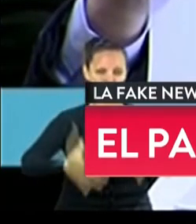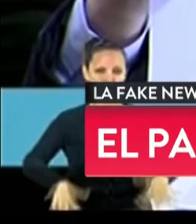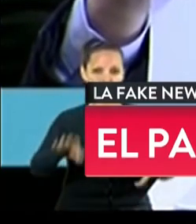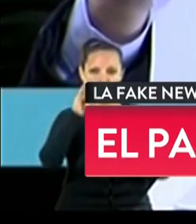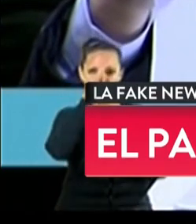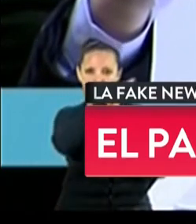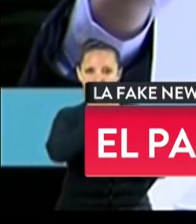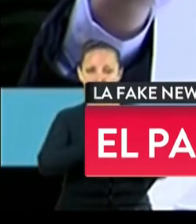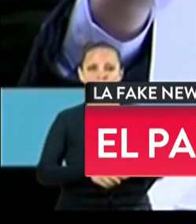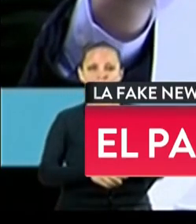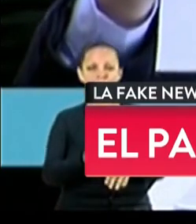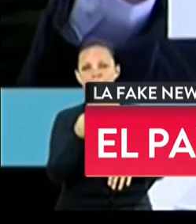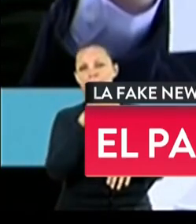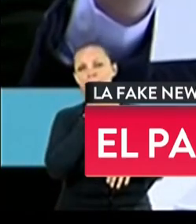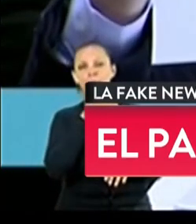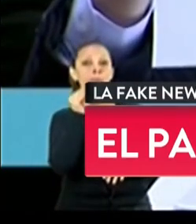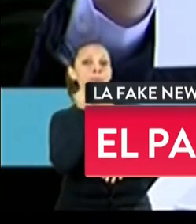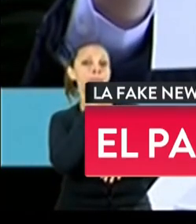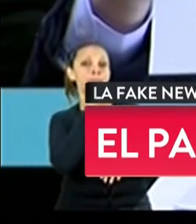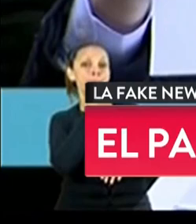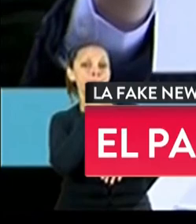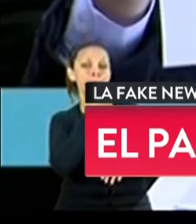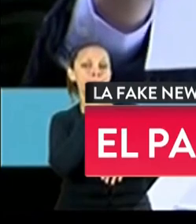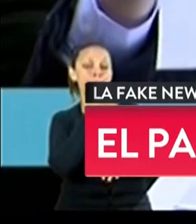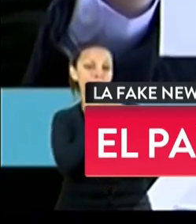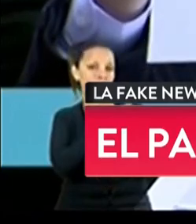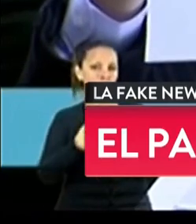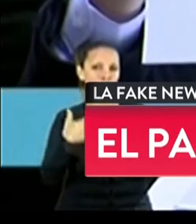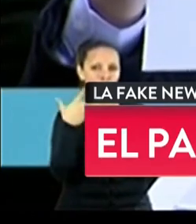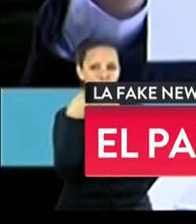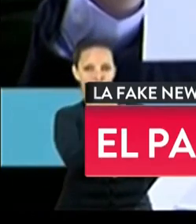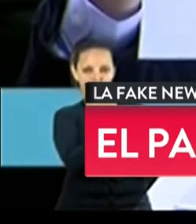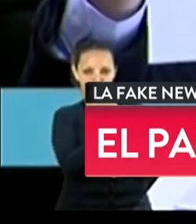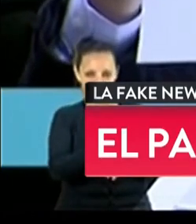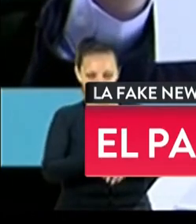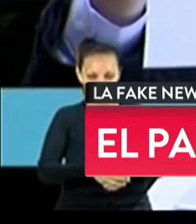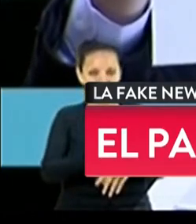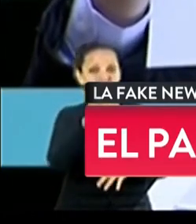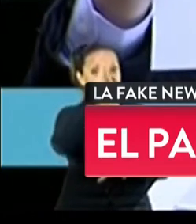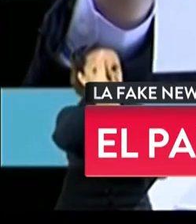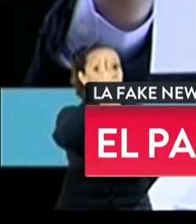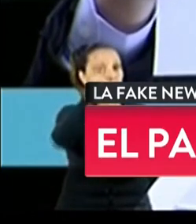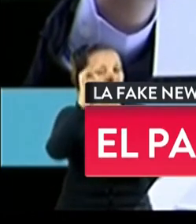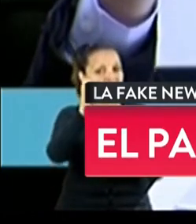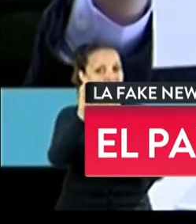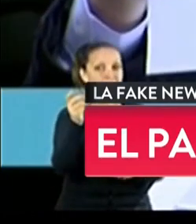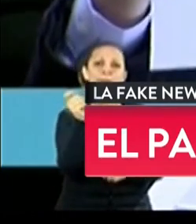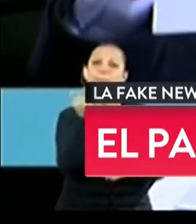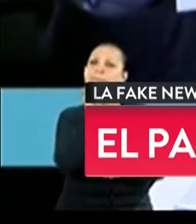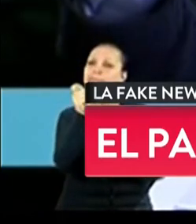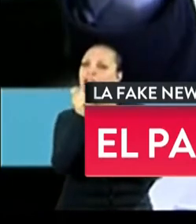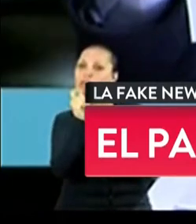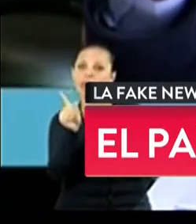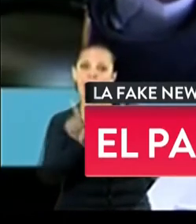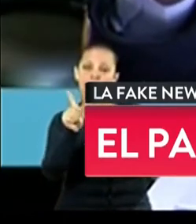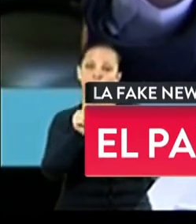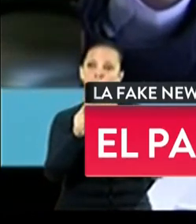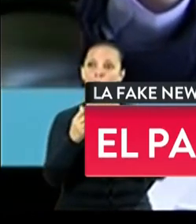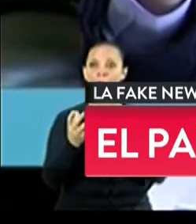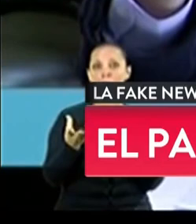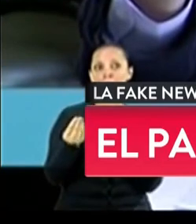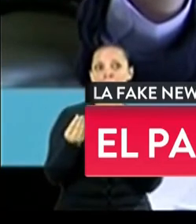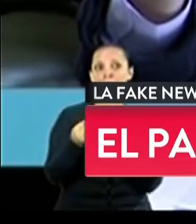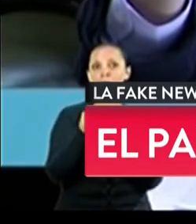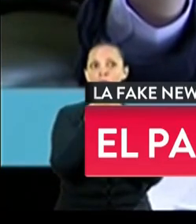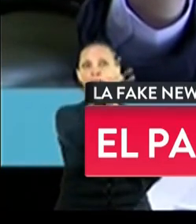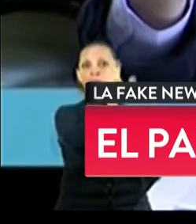anarquistas. ¿Ustedes recuerdan que hay periodistas que se asustan por los piqueteros que tienen el rostro tapado? Bueno, estos tienen el